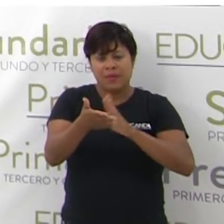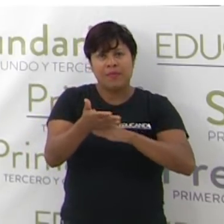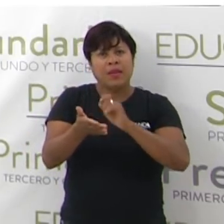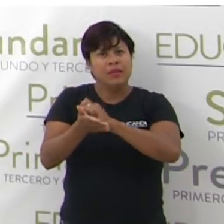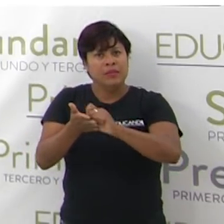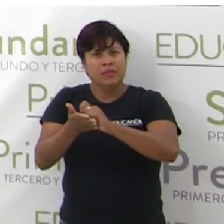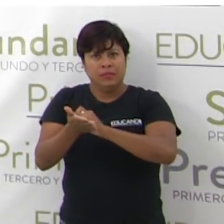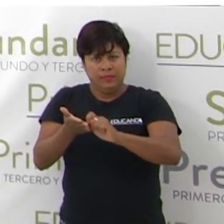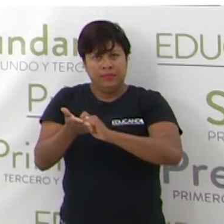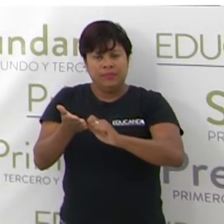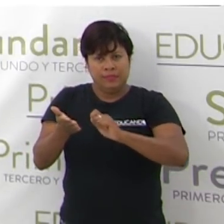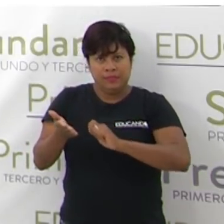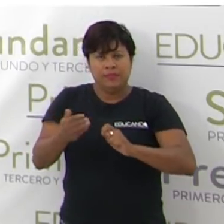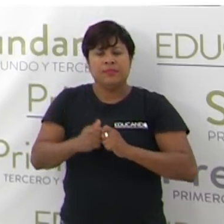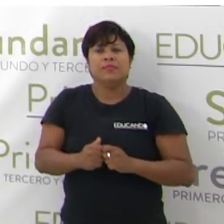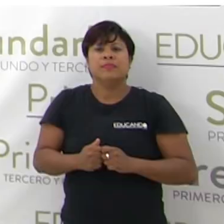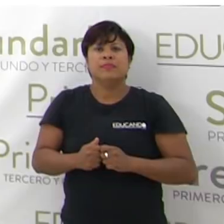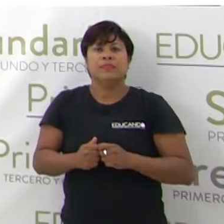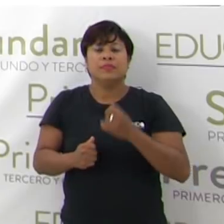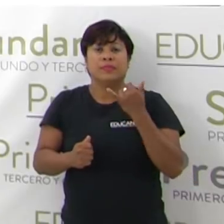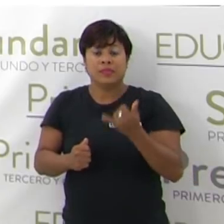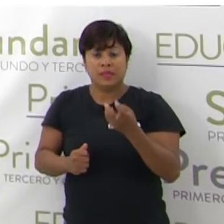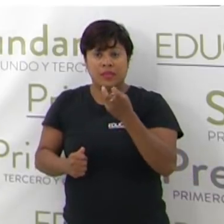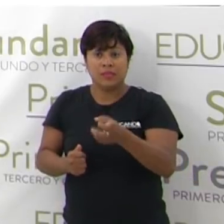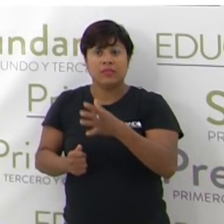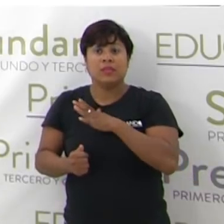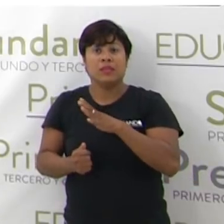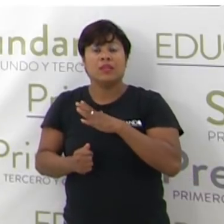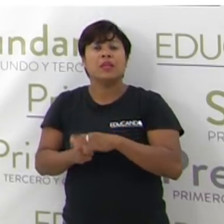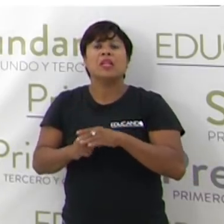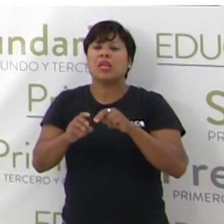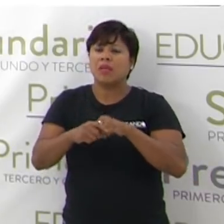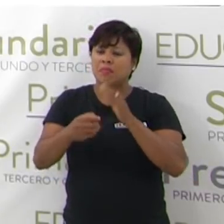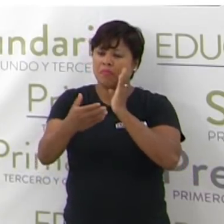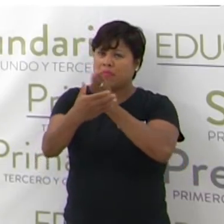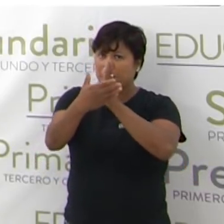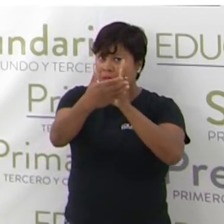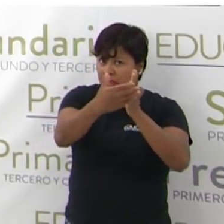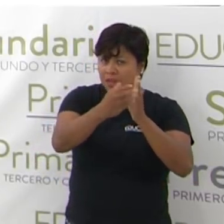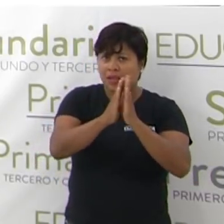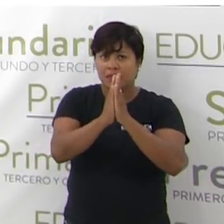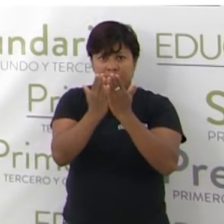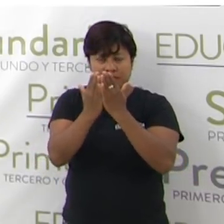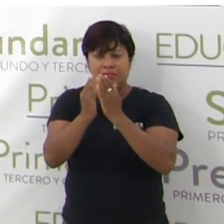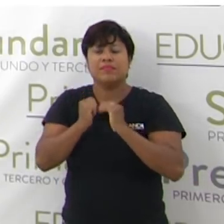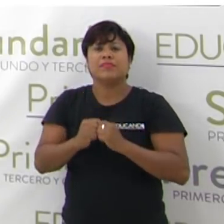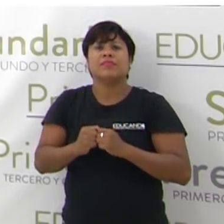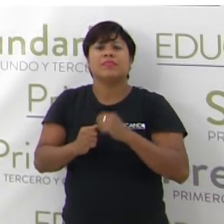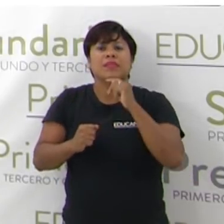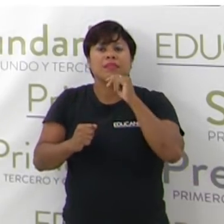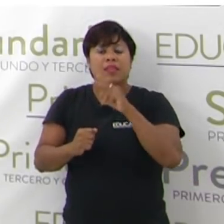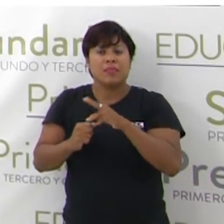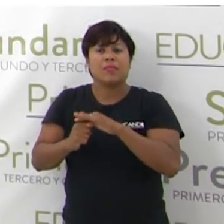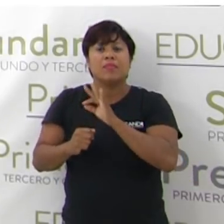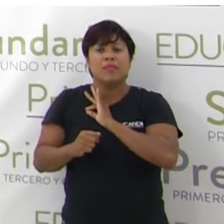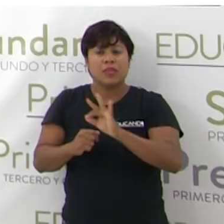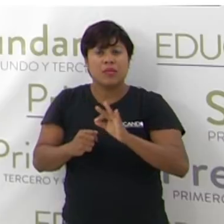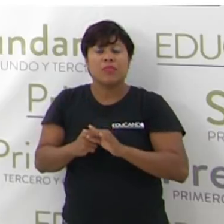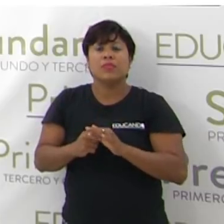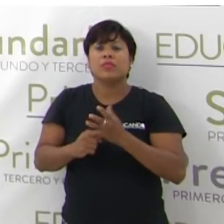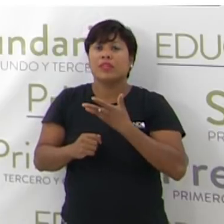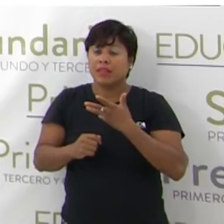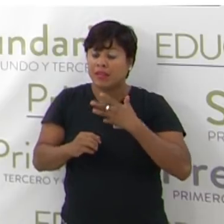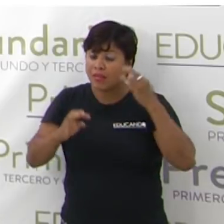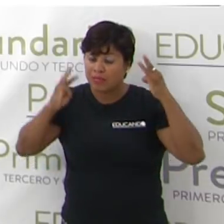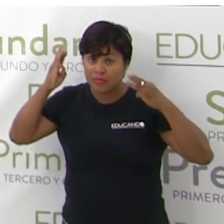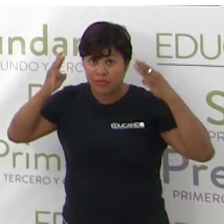decir, se escribieron. Y se encuentran en las bibliotecas, también los podemos encontrar en